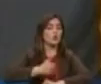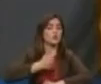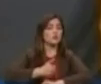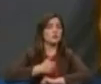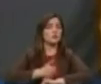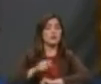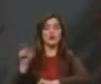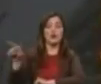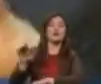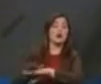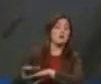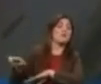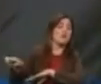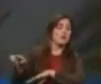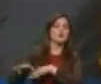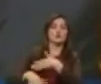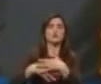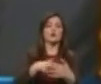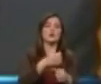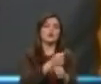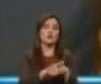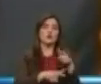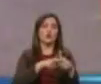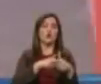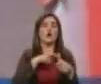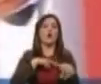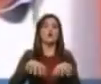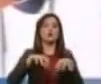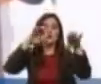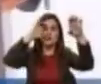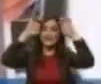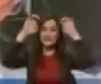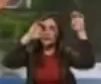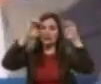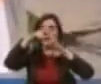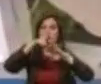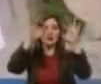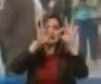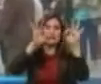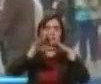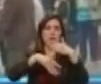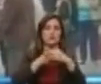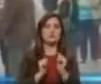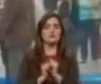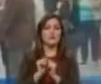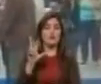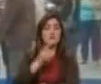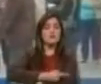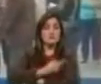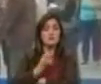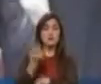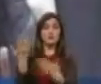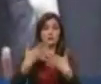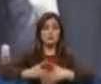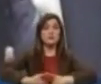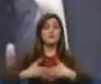corresponde a horas y las de todo lo que realizaron los sectores estratégicos lo cierto es que luego de terminados los 30 días de instrucción fiscal se